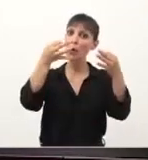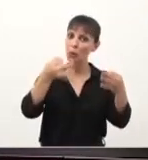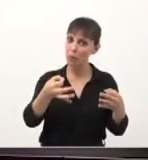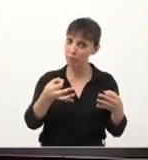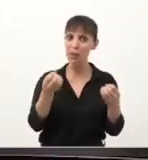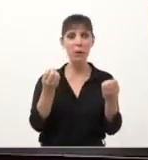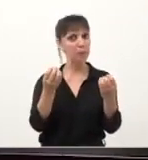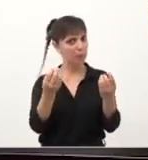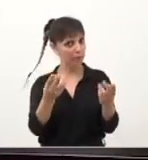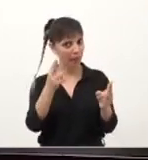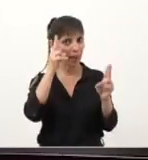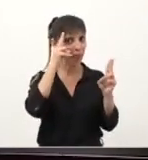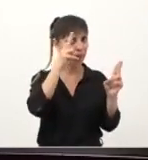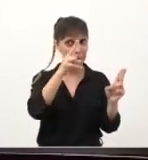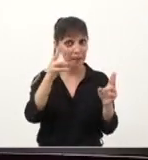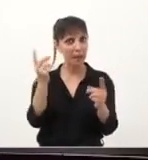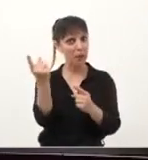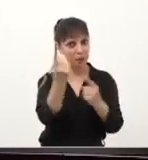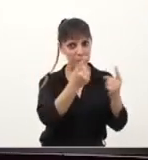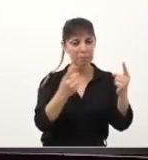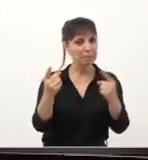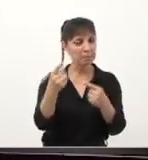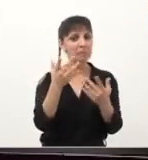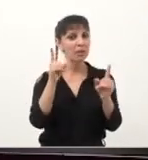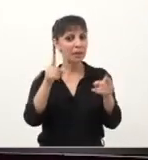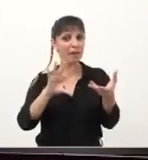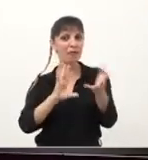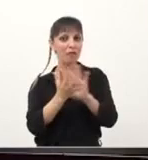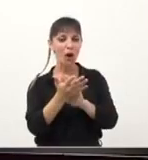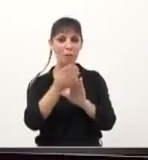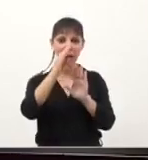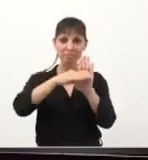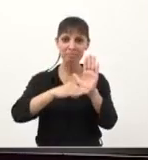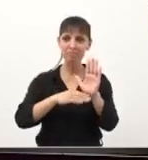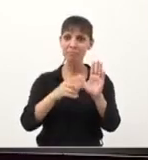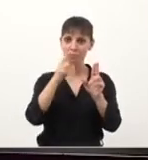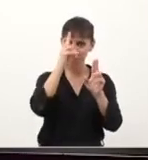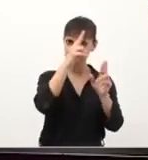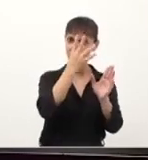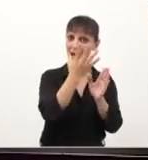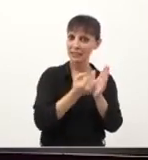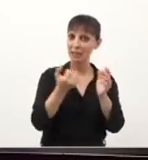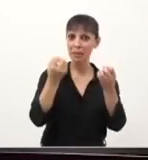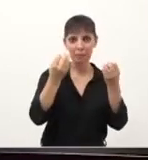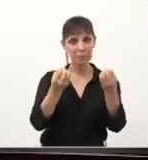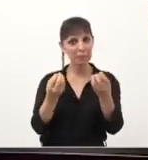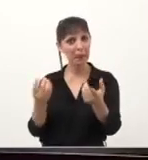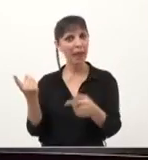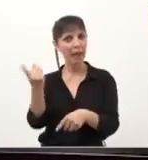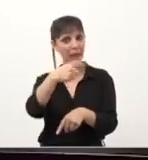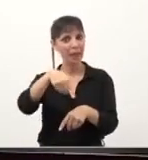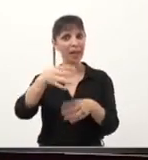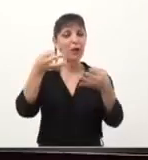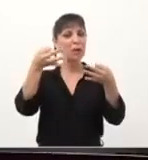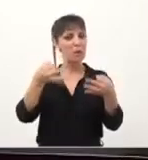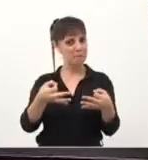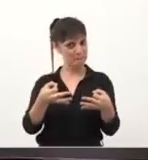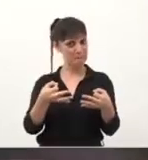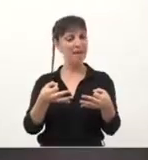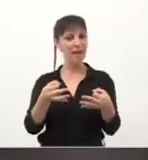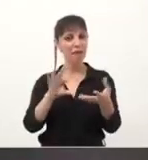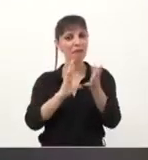el respeto que se tienen y sobre todo esta dinámica, cómo la aceptan y cómo la están cumpliendo, esta dinámica